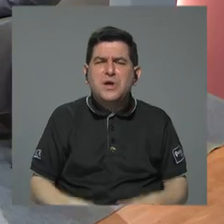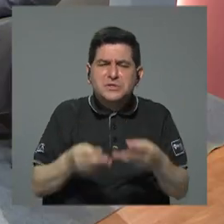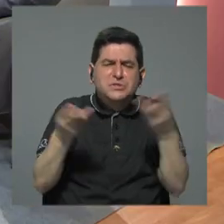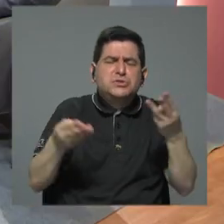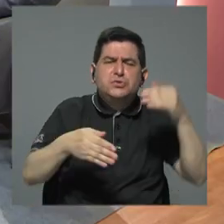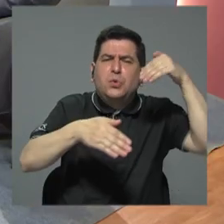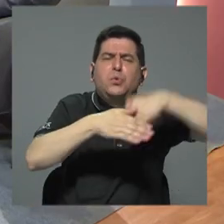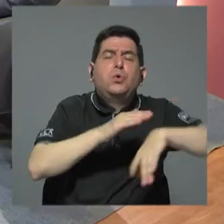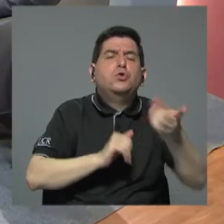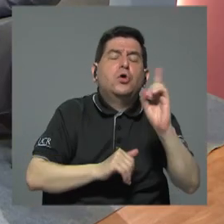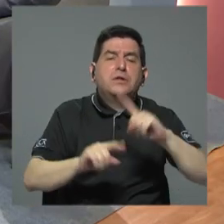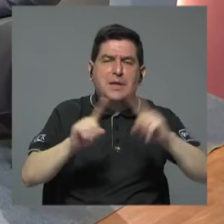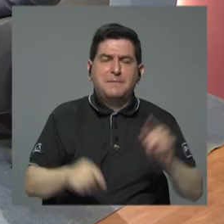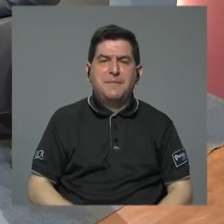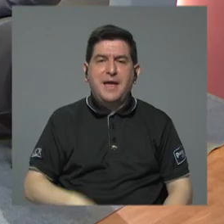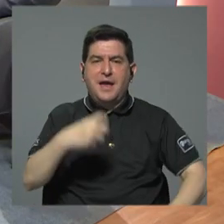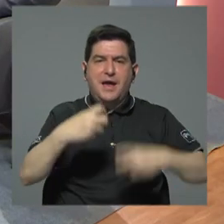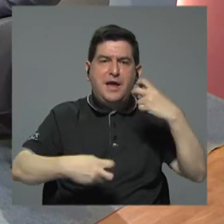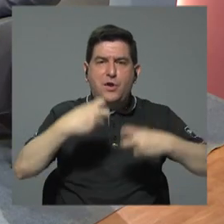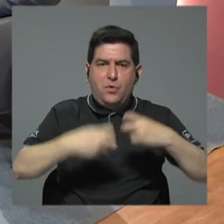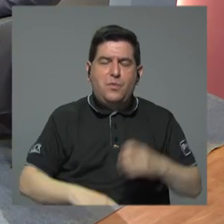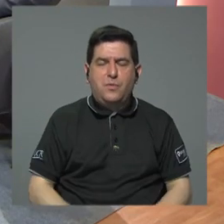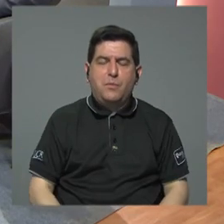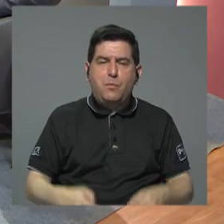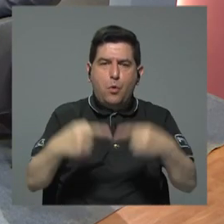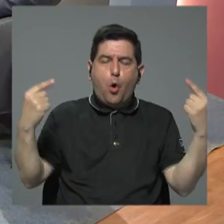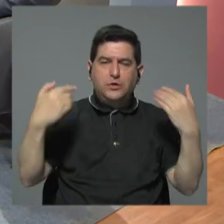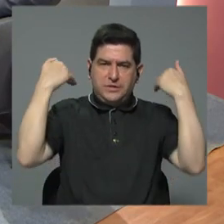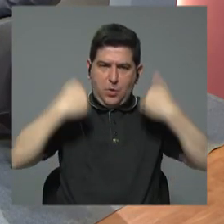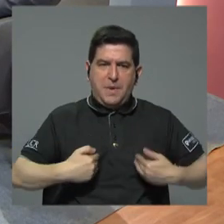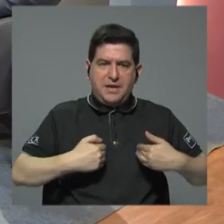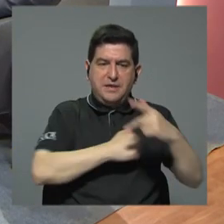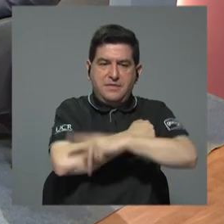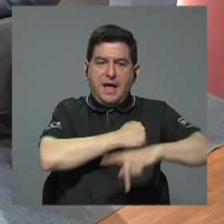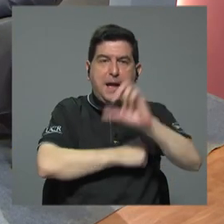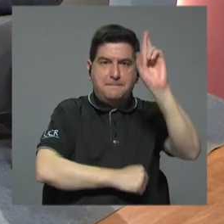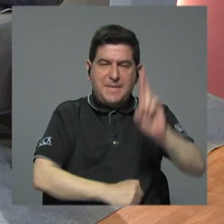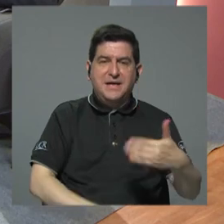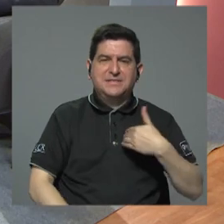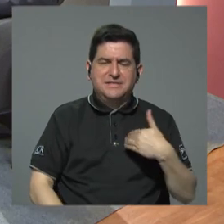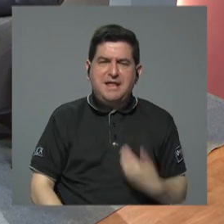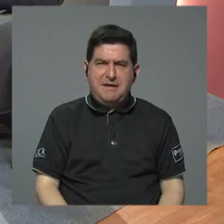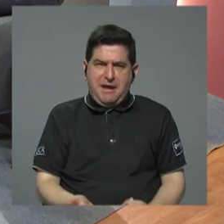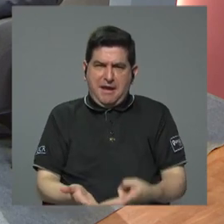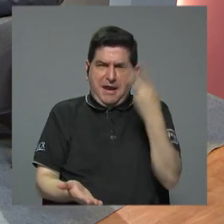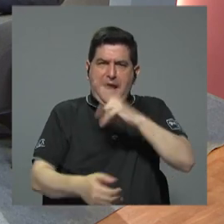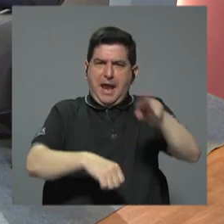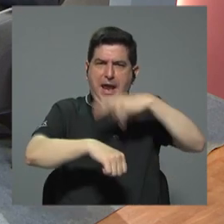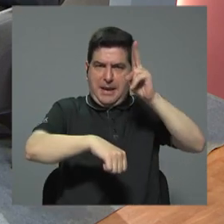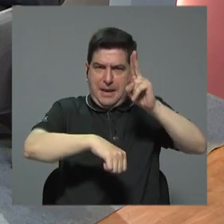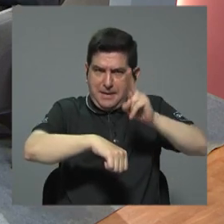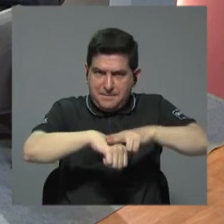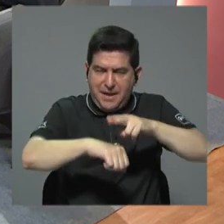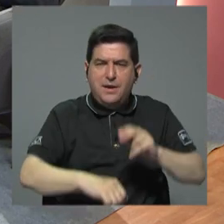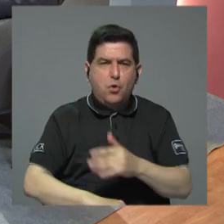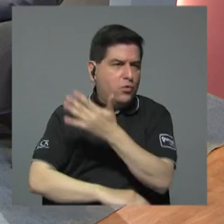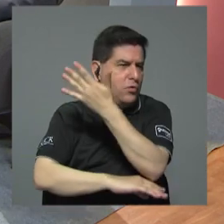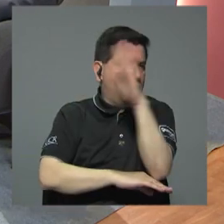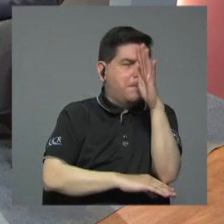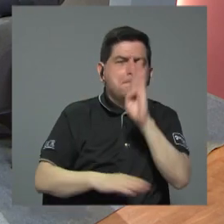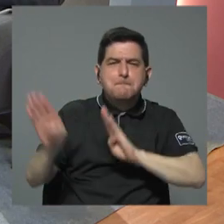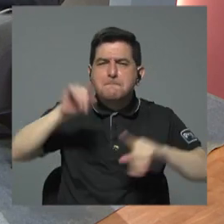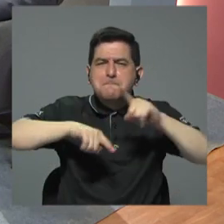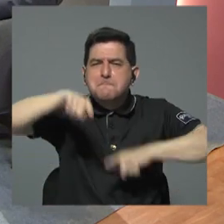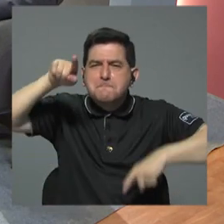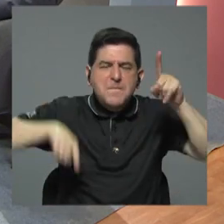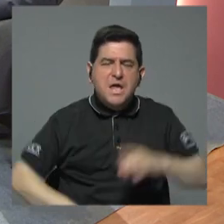Pero sería un crimen contra la humanidad en estos momentos. Un país como Costa Rica, que tiene las riquezas naturales, la